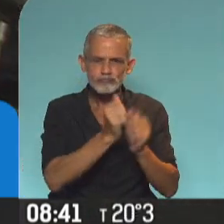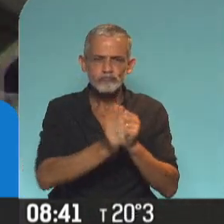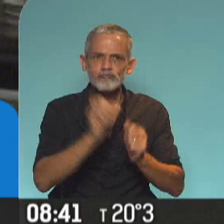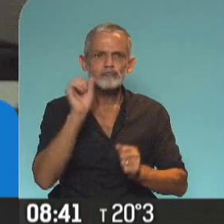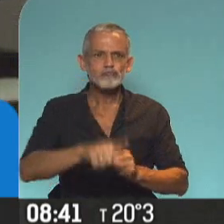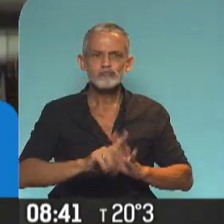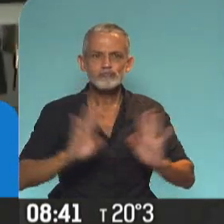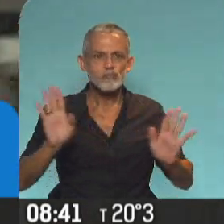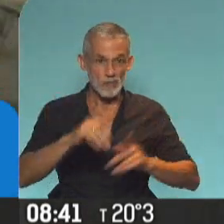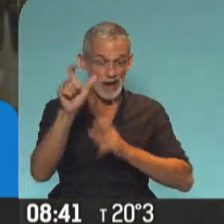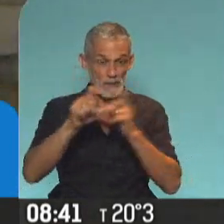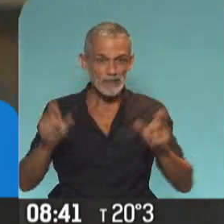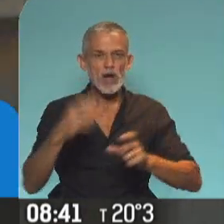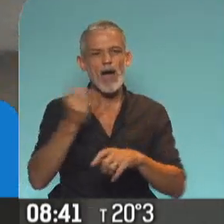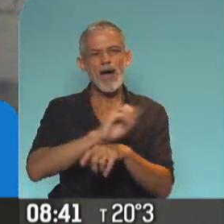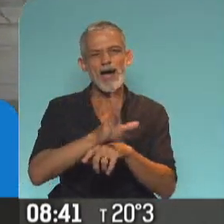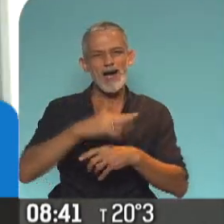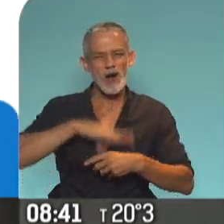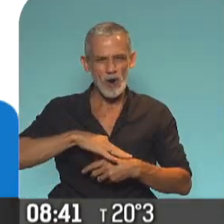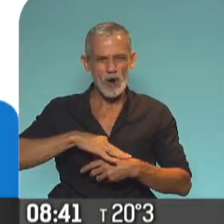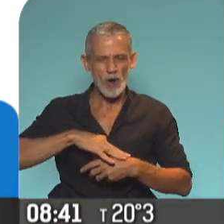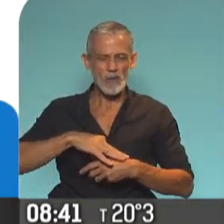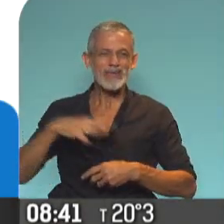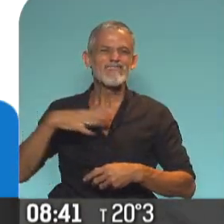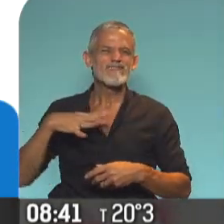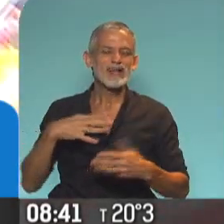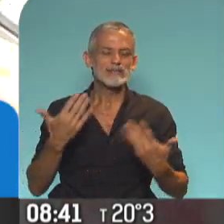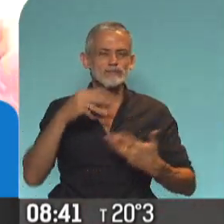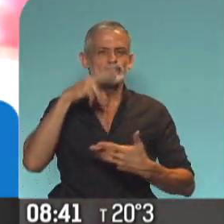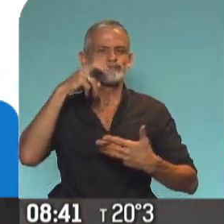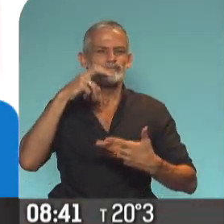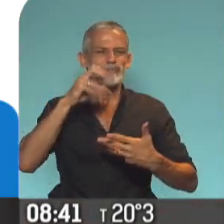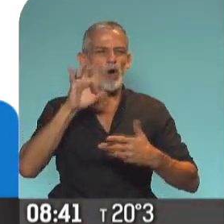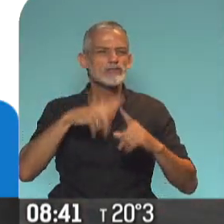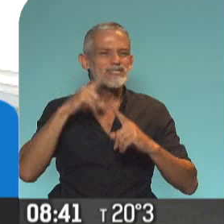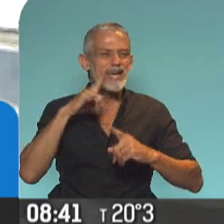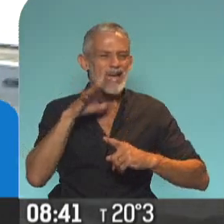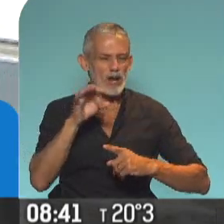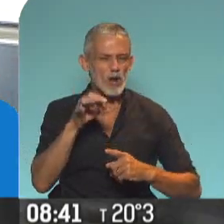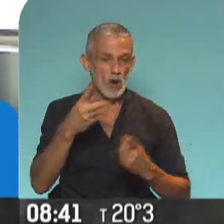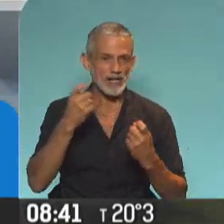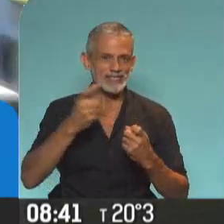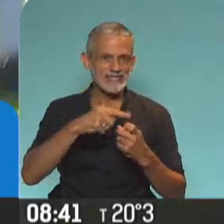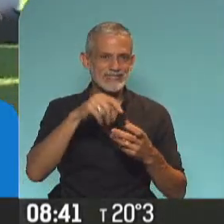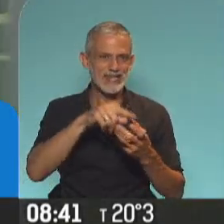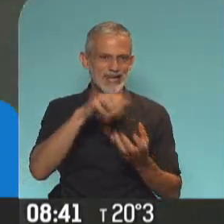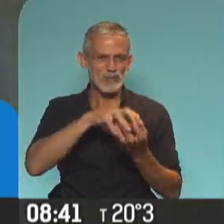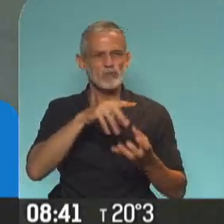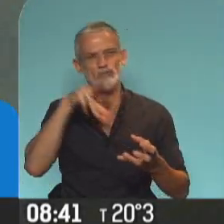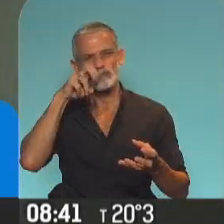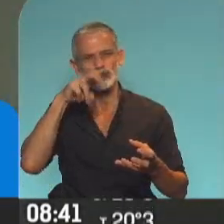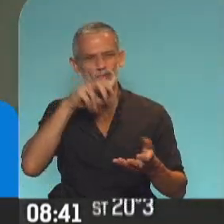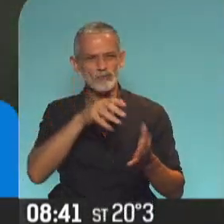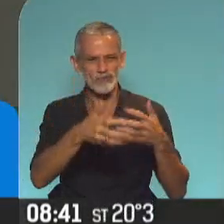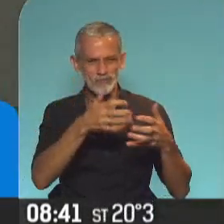los pacientes que tienen comida de la falencia lo que más necesitan son respiradores y esto está